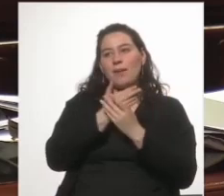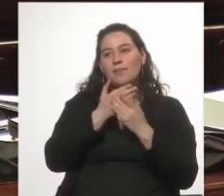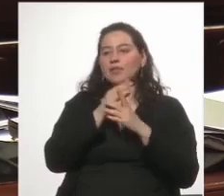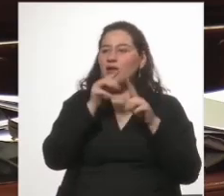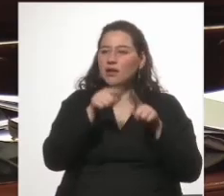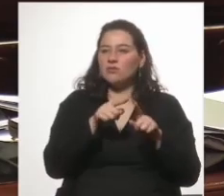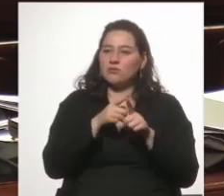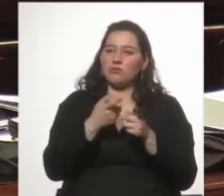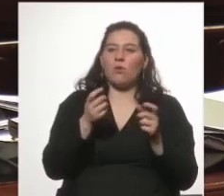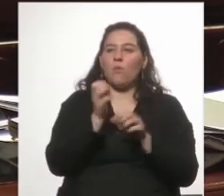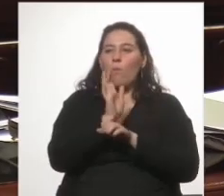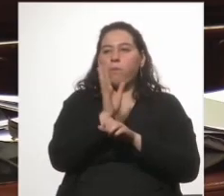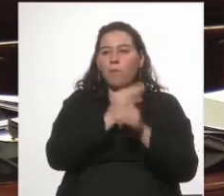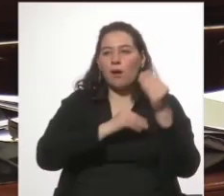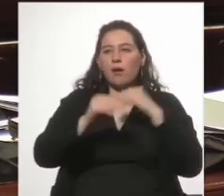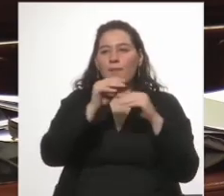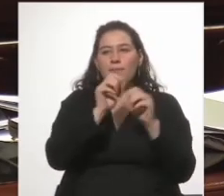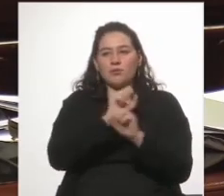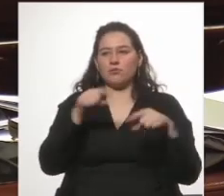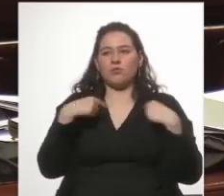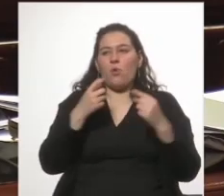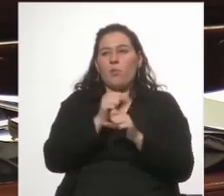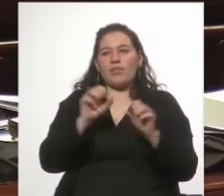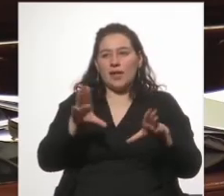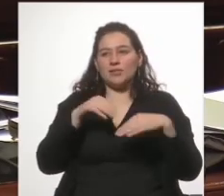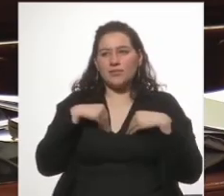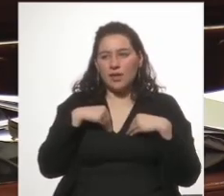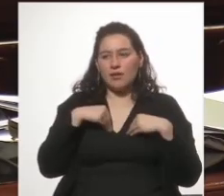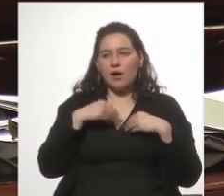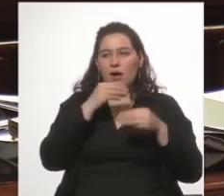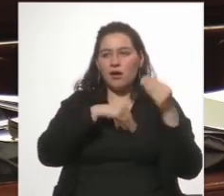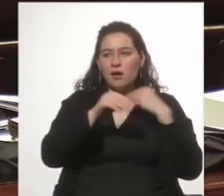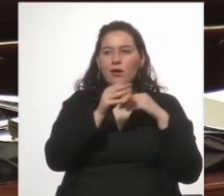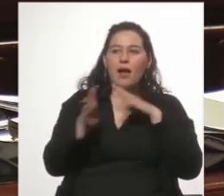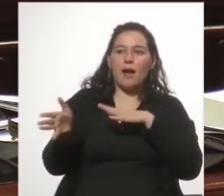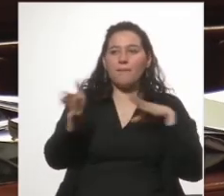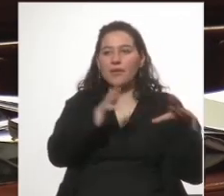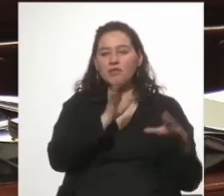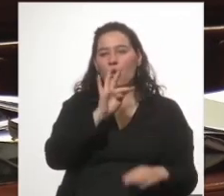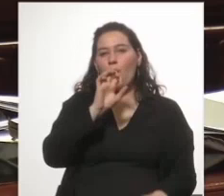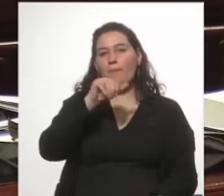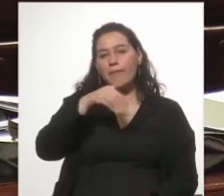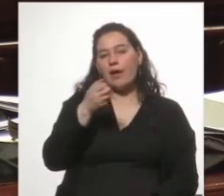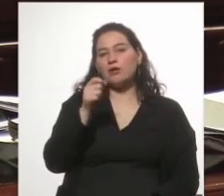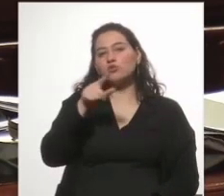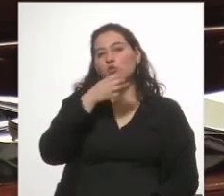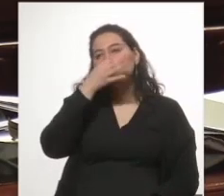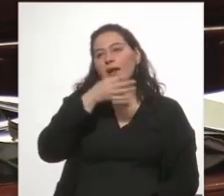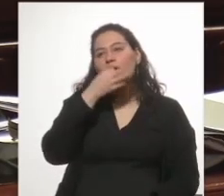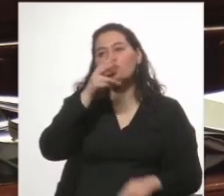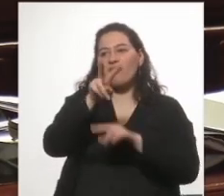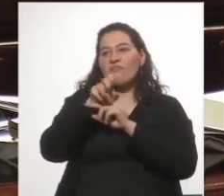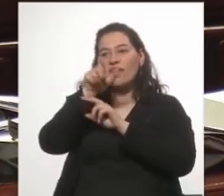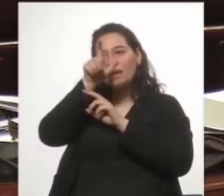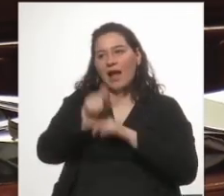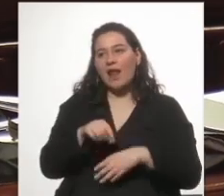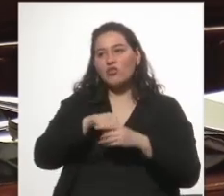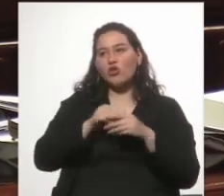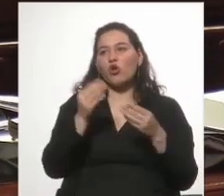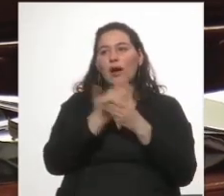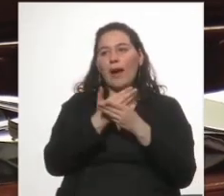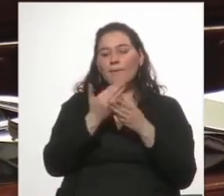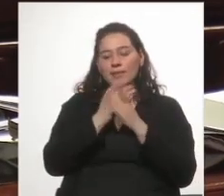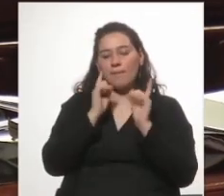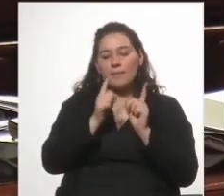de justificación inaceptable. Por el otro lado, el propio Toma, en su declaración ante el señor fiscal, contenida en la carpeta